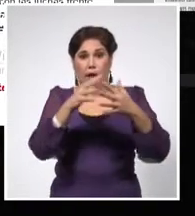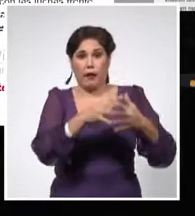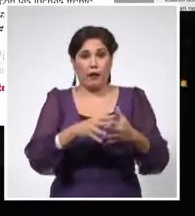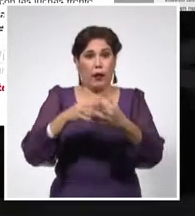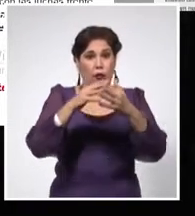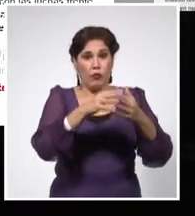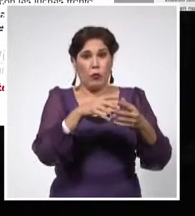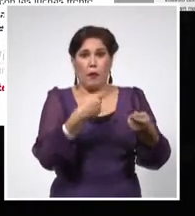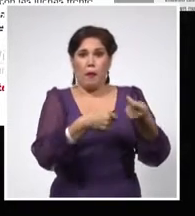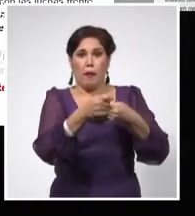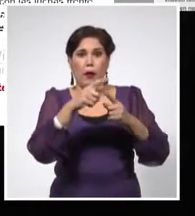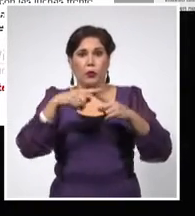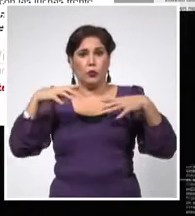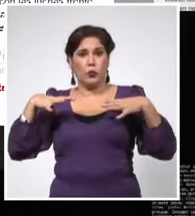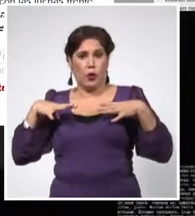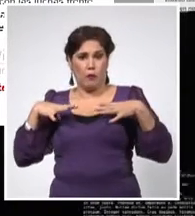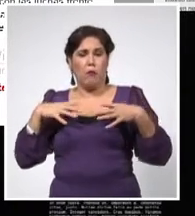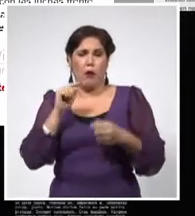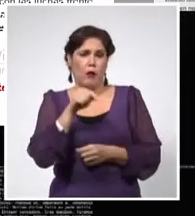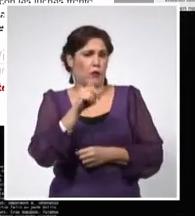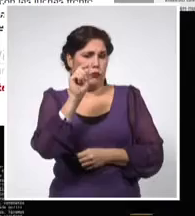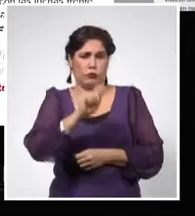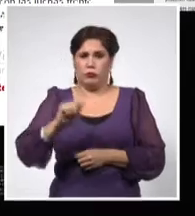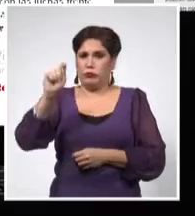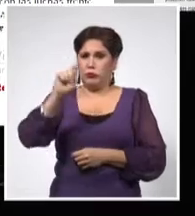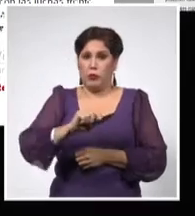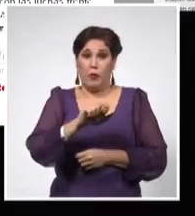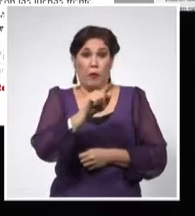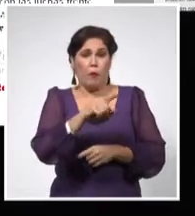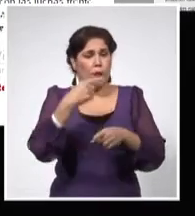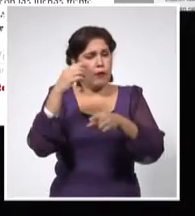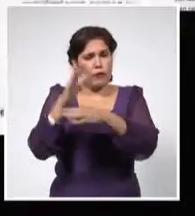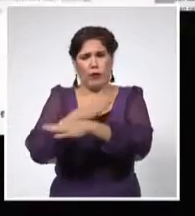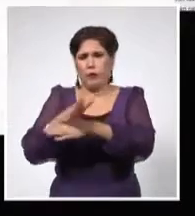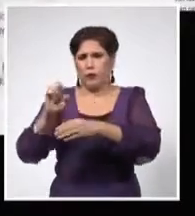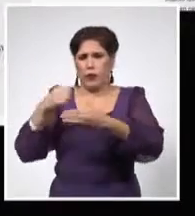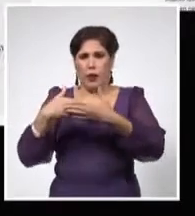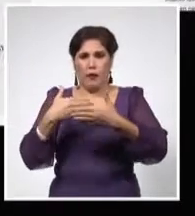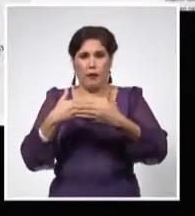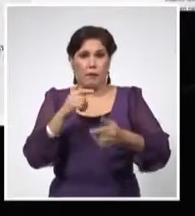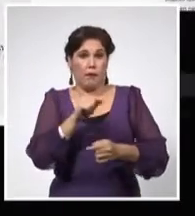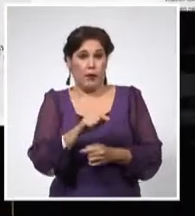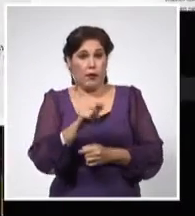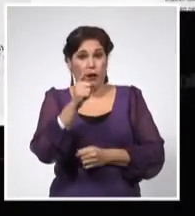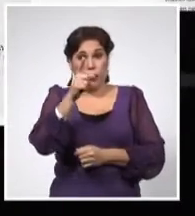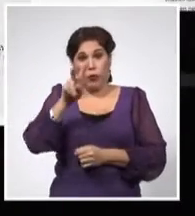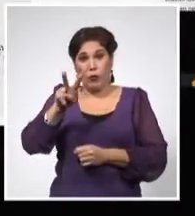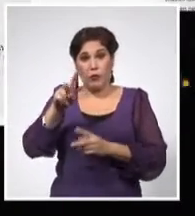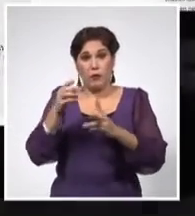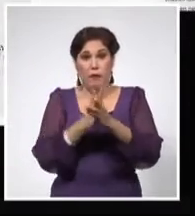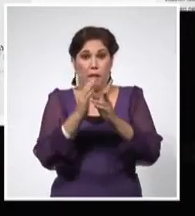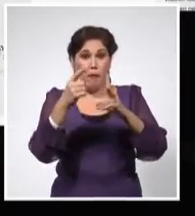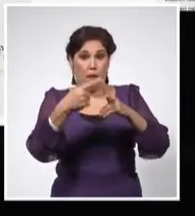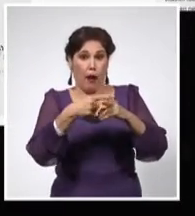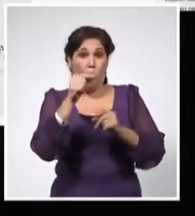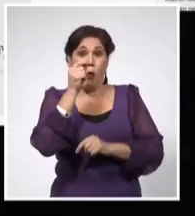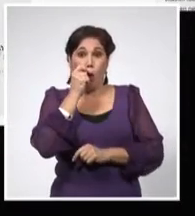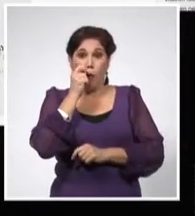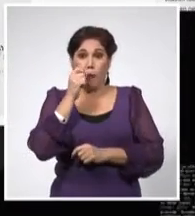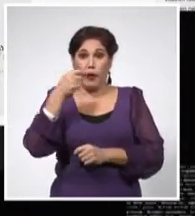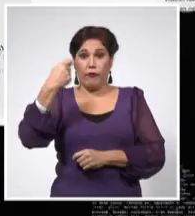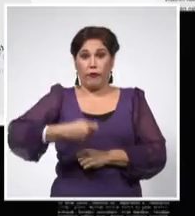de mercadeo turístico digital: Bookings, Hotels, Expedia y Orbix. El 12 de mayo, ese propio magistrado